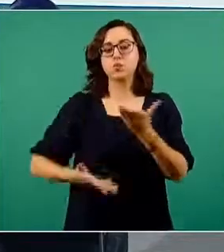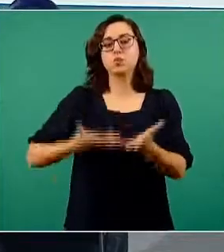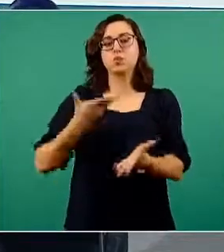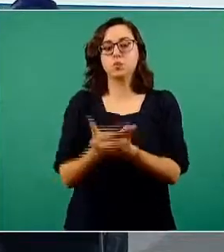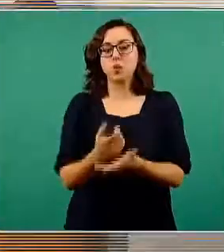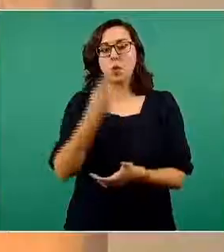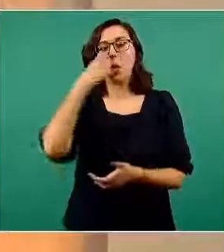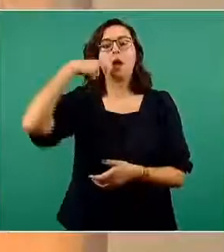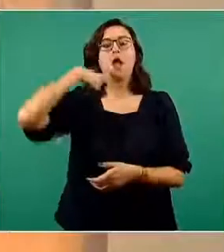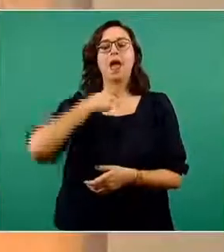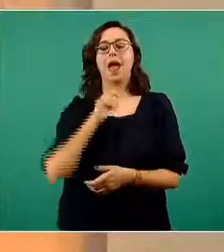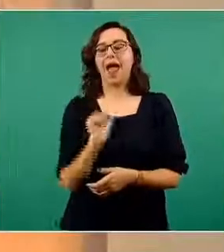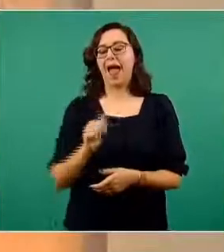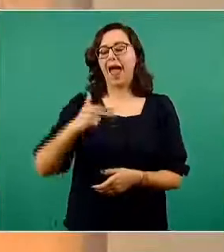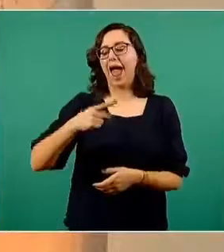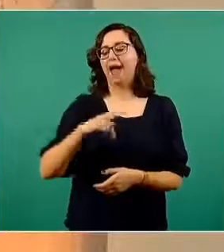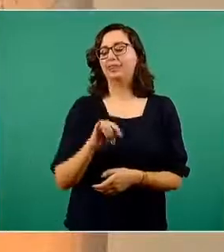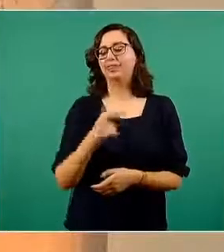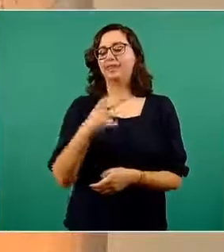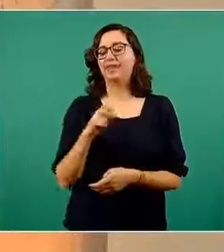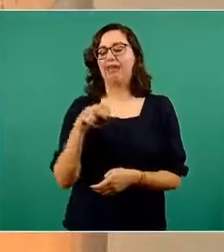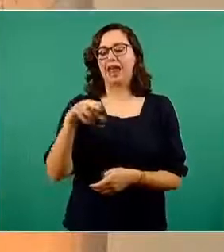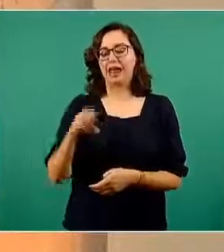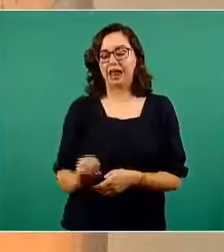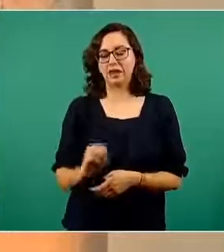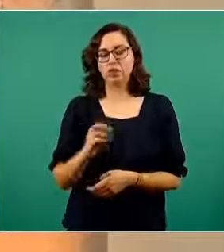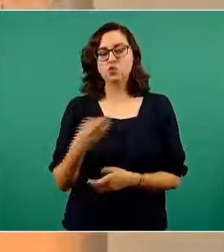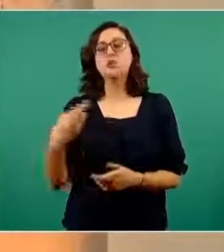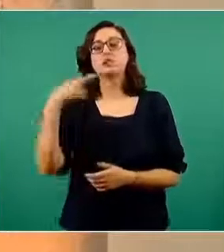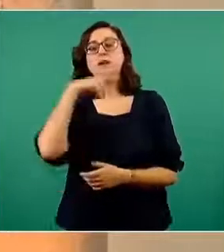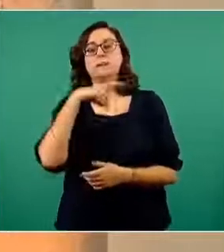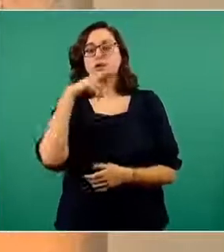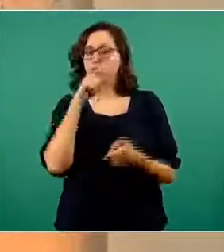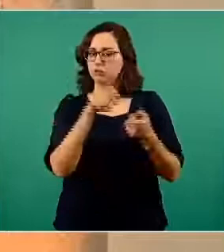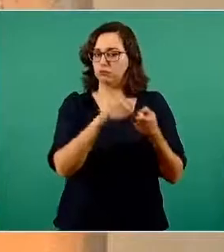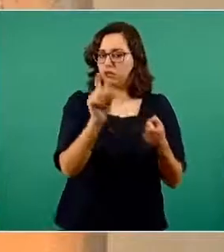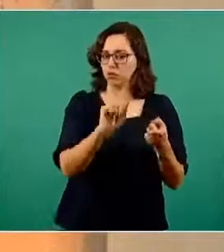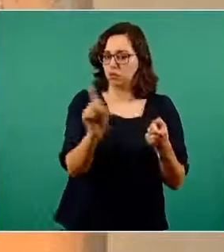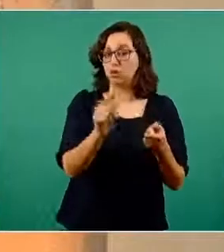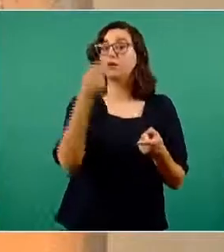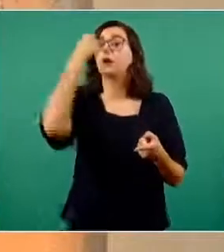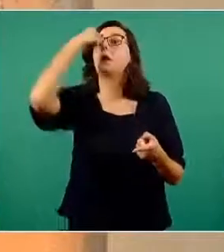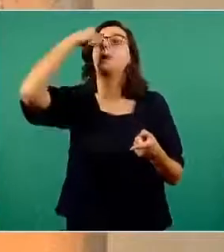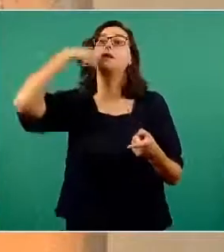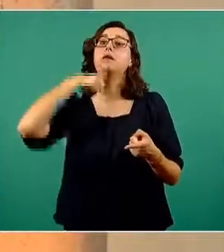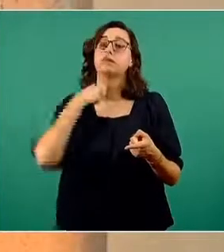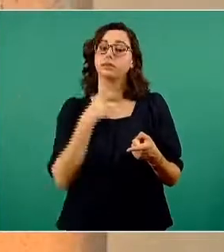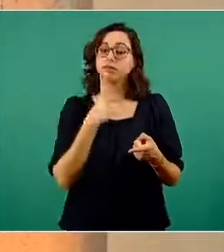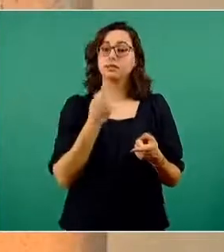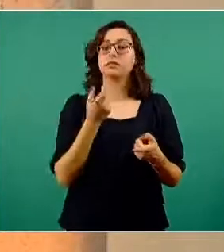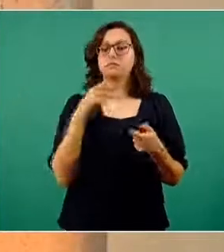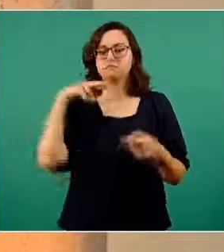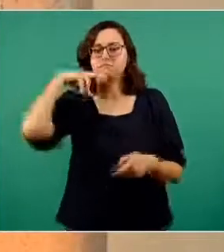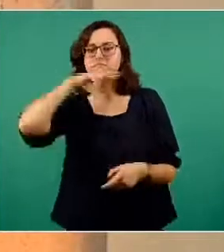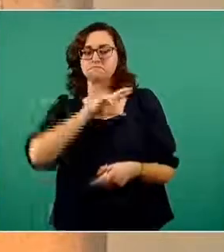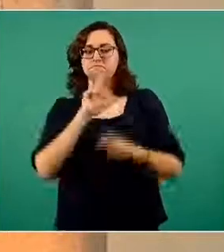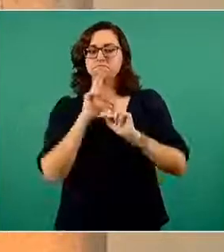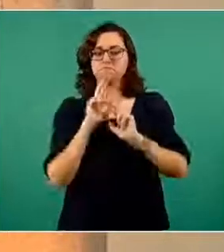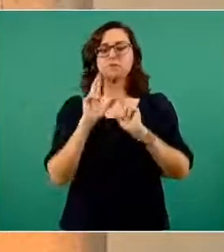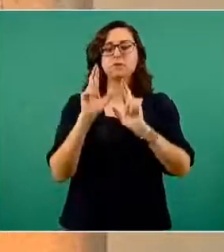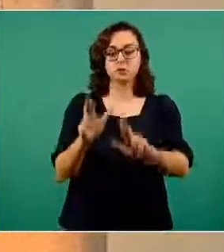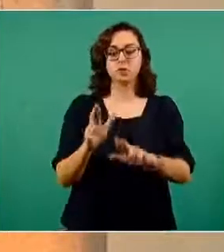prueba antigénica, también conocida como prueba rápida antigénica, que también se utiliza para confirmar casos cuando estos